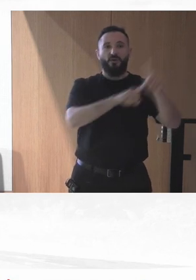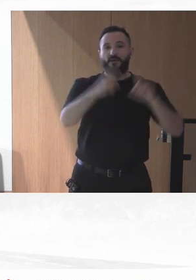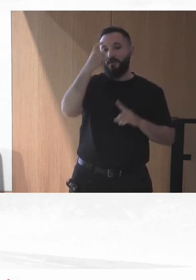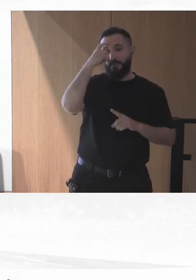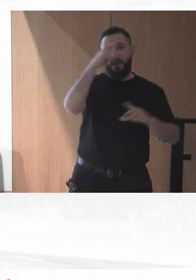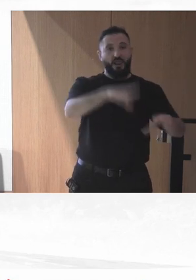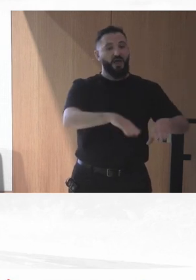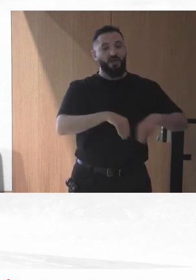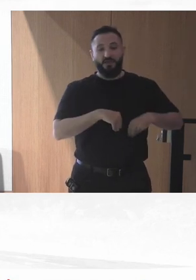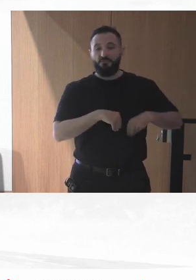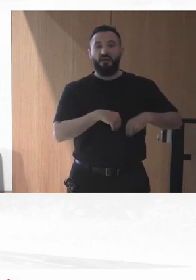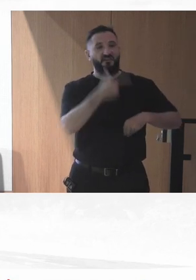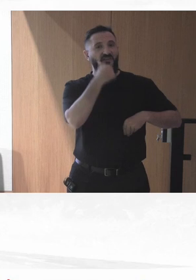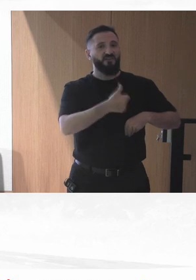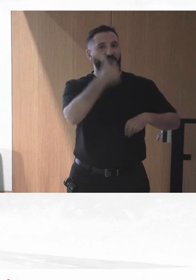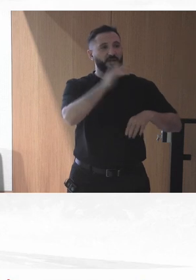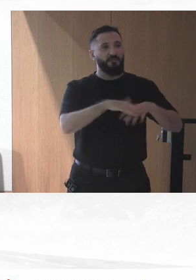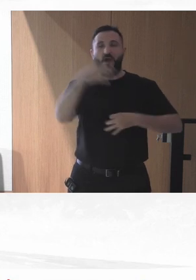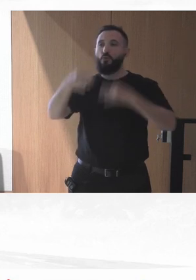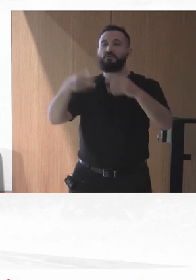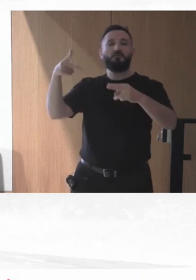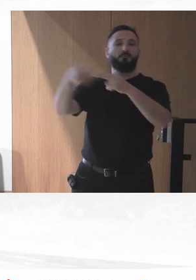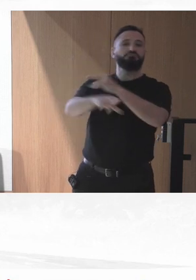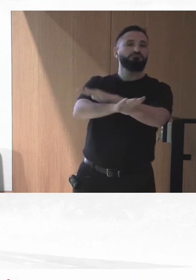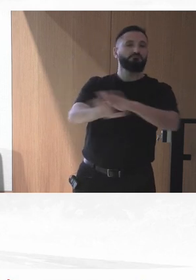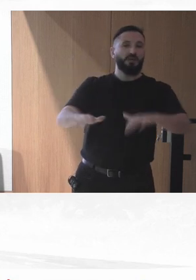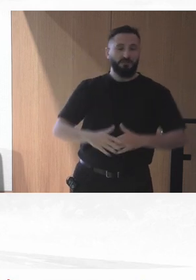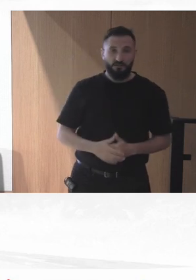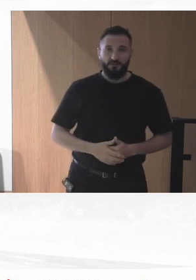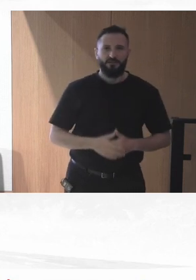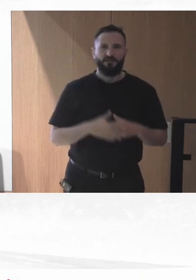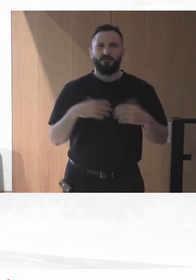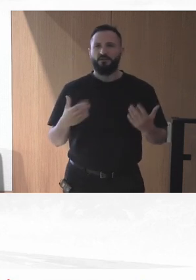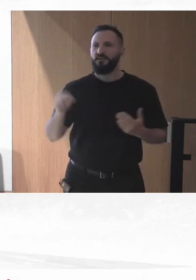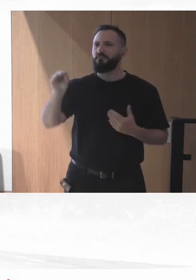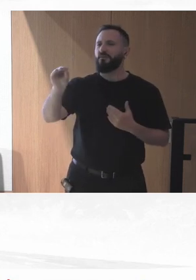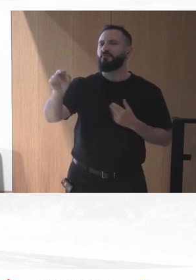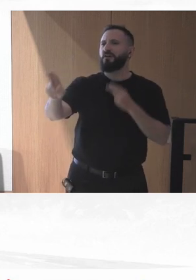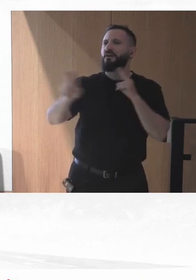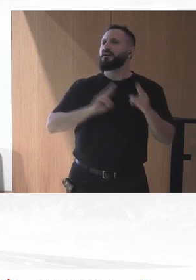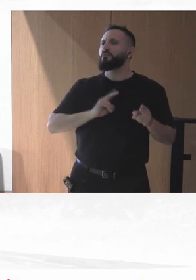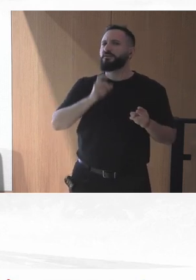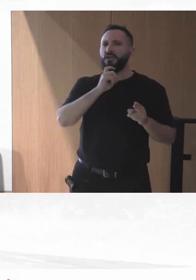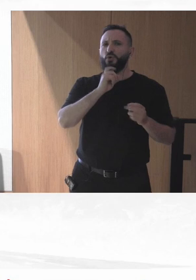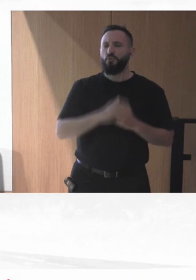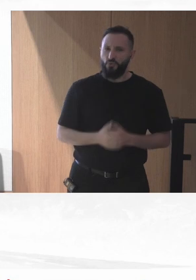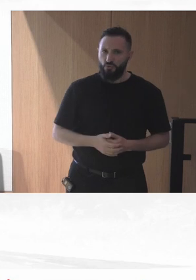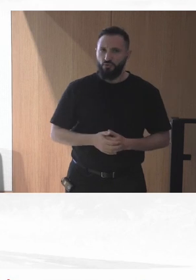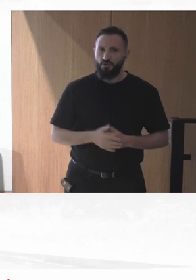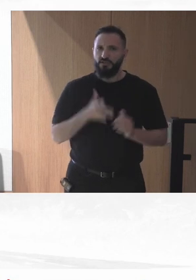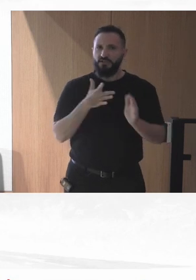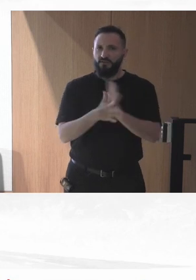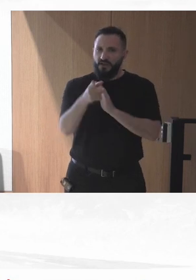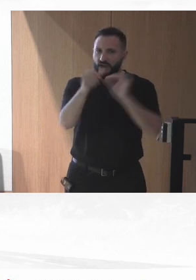entonces evitan ir a juicio. ¿Cuál es vuestra respuesta a ello? ¿Es